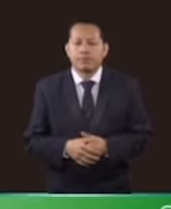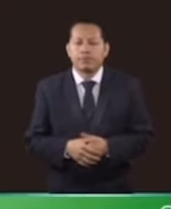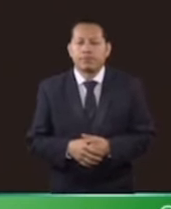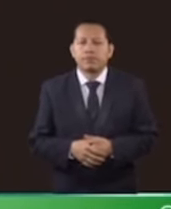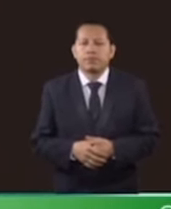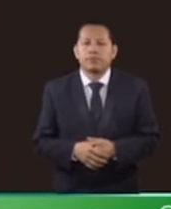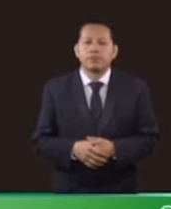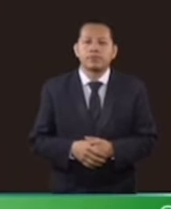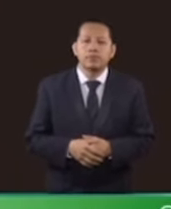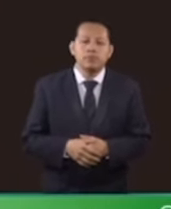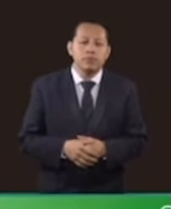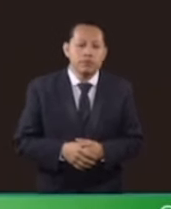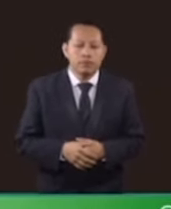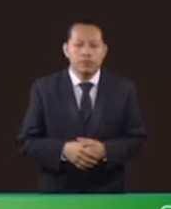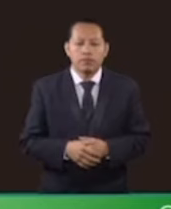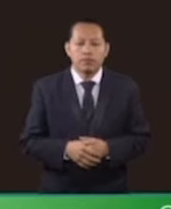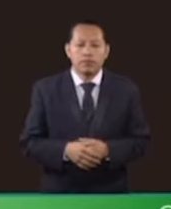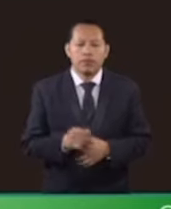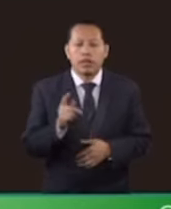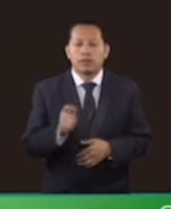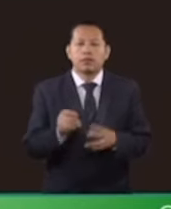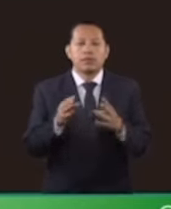trampa es